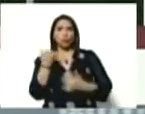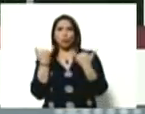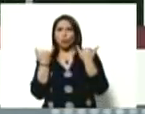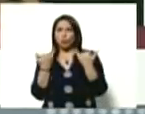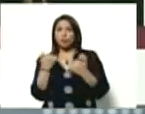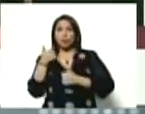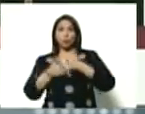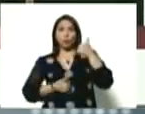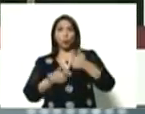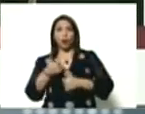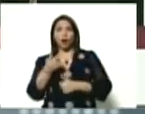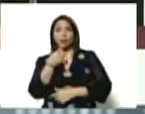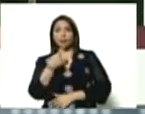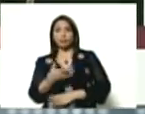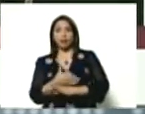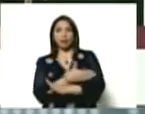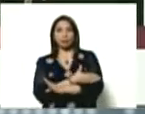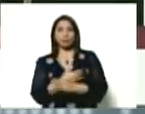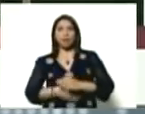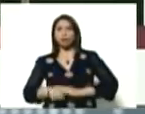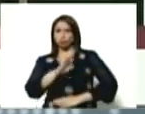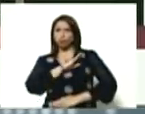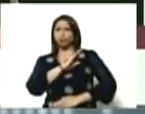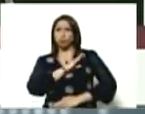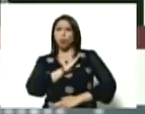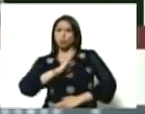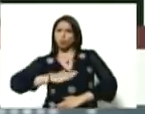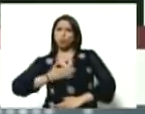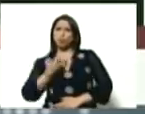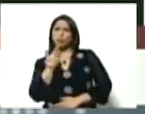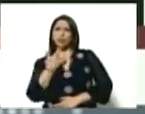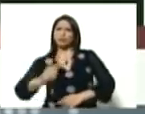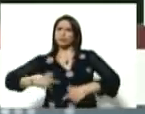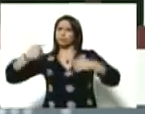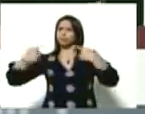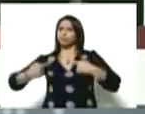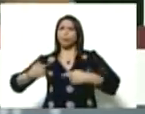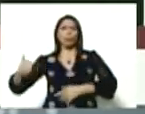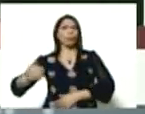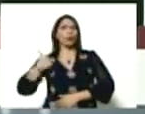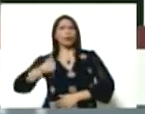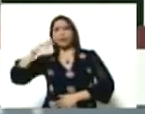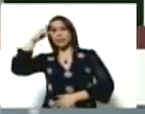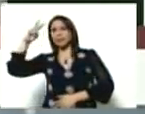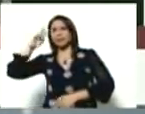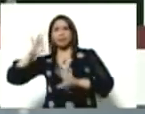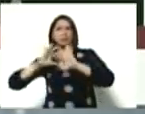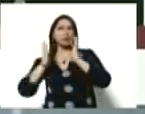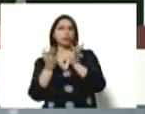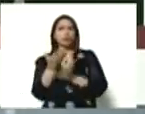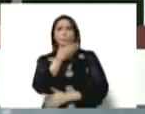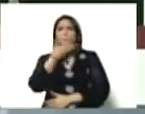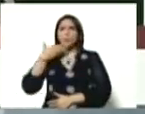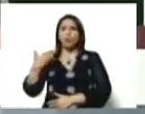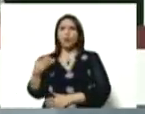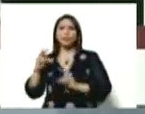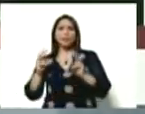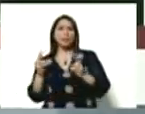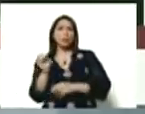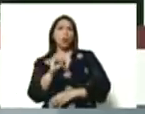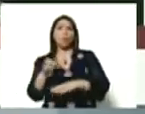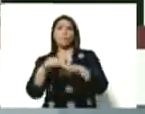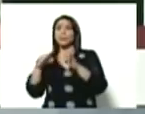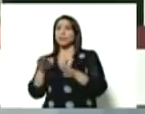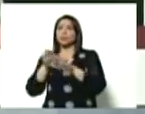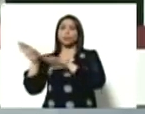como te decía, yo me atrevería a retar a cualquier canciller del mundo, en los mejores términos, o ministra de Relaciones